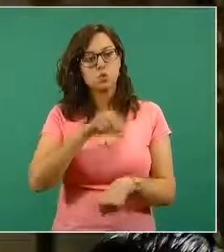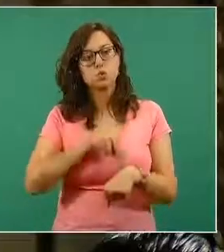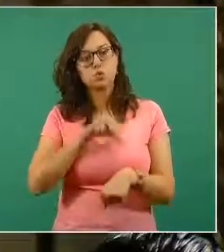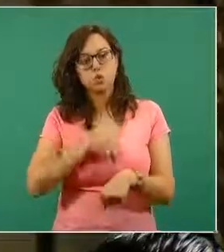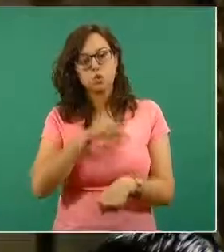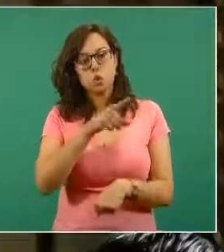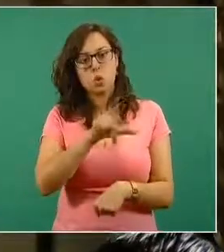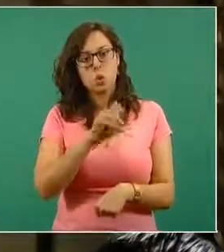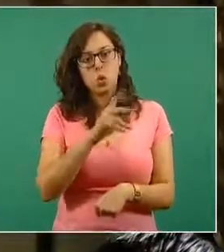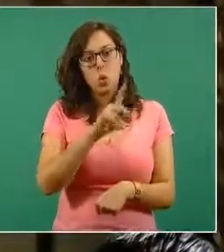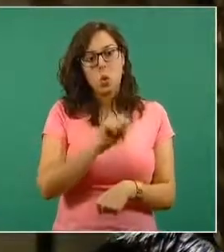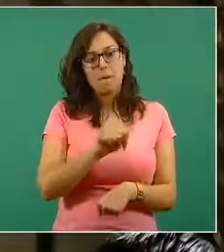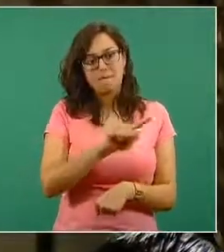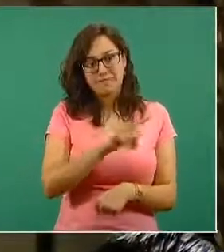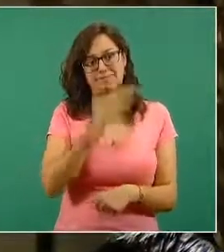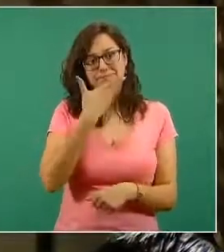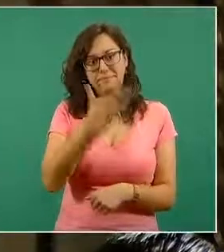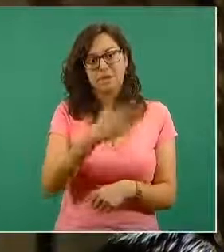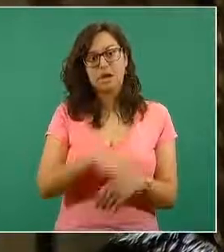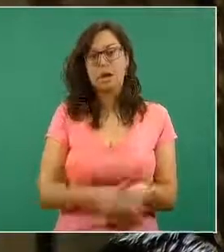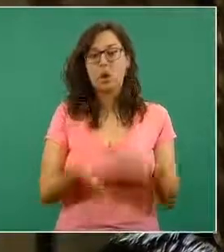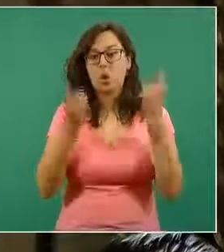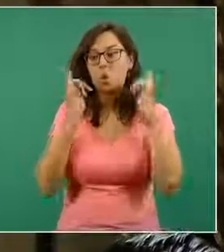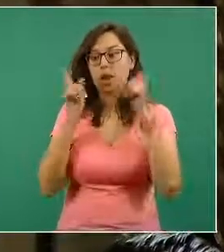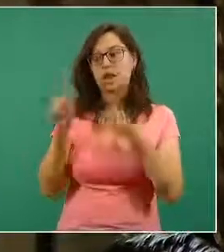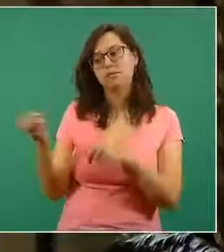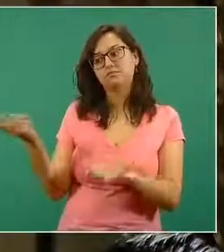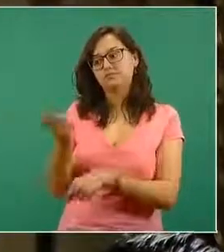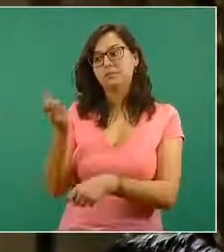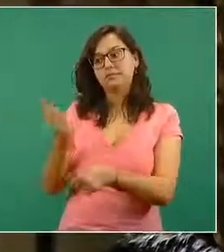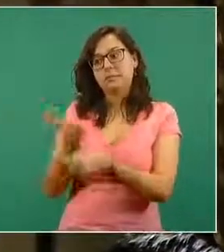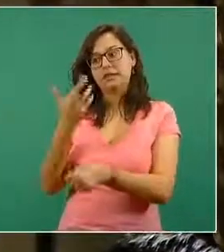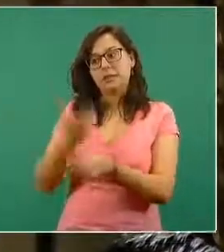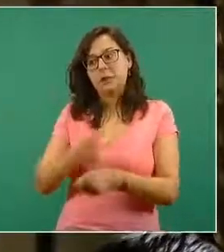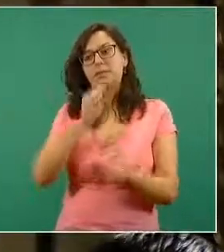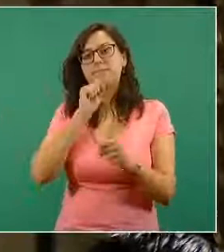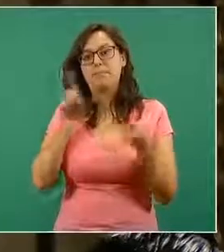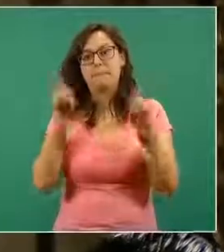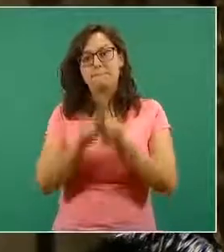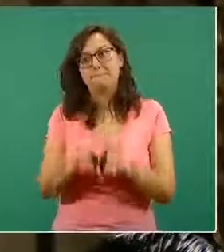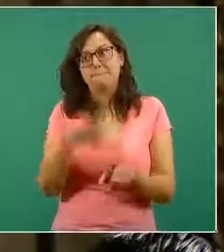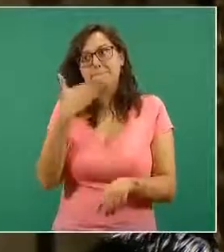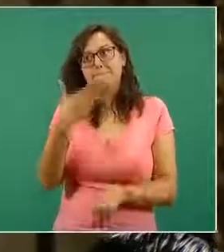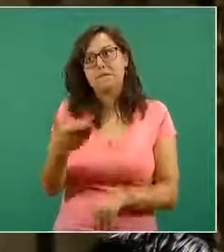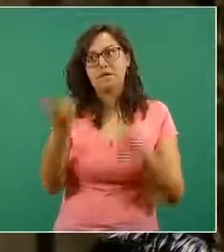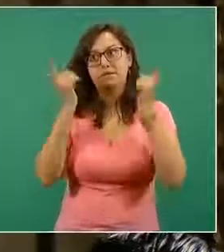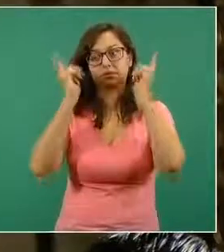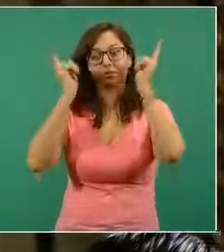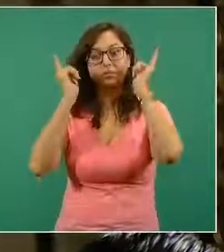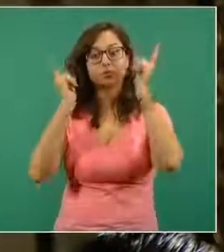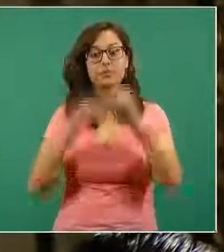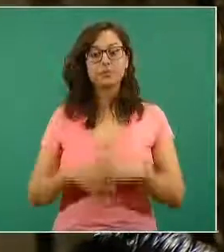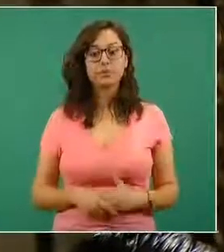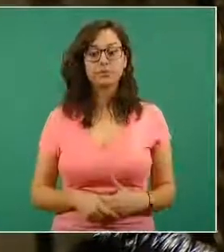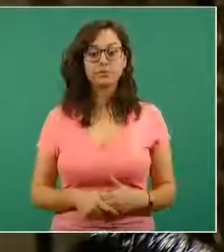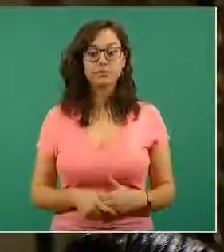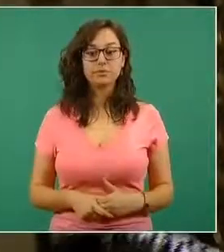y esperemos que se encuentren bien los secretarios. Por ahí nos